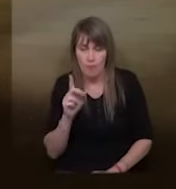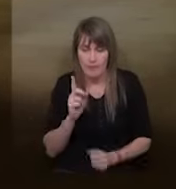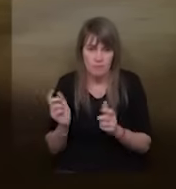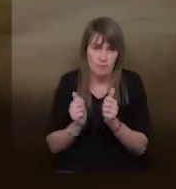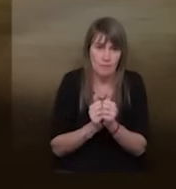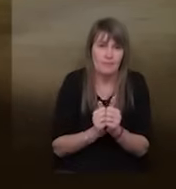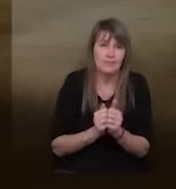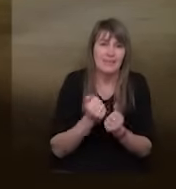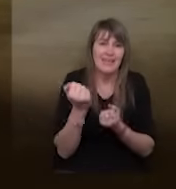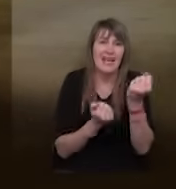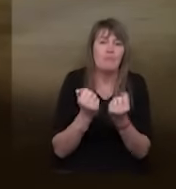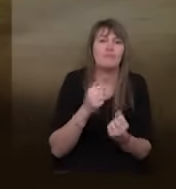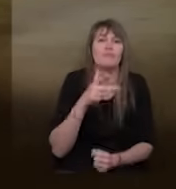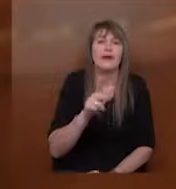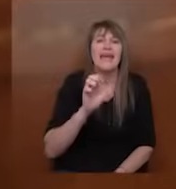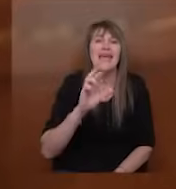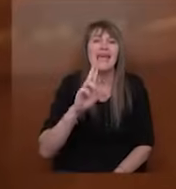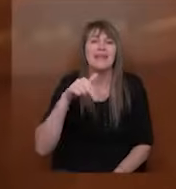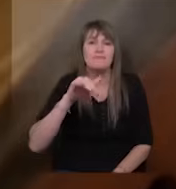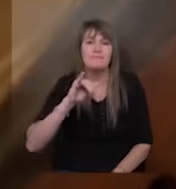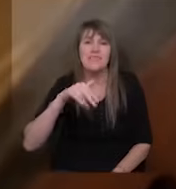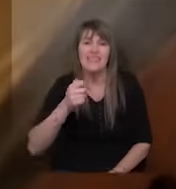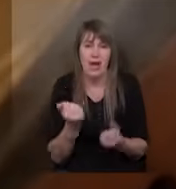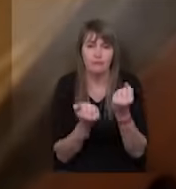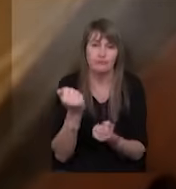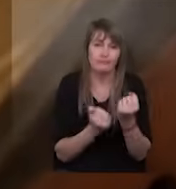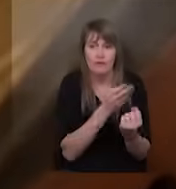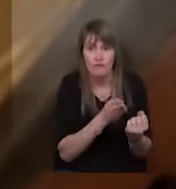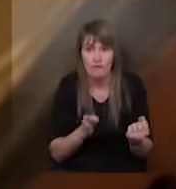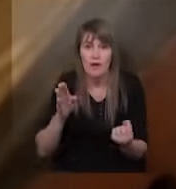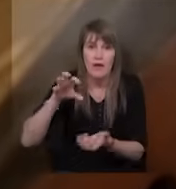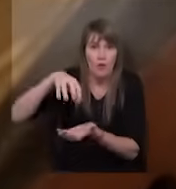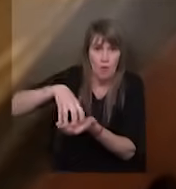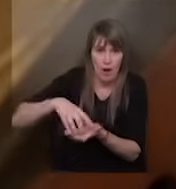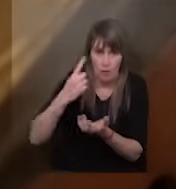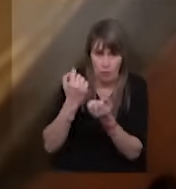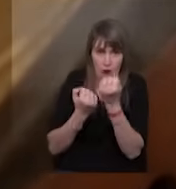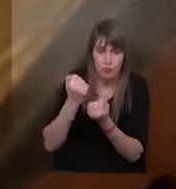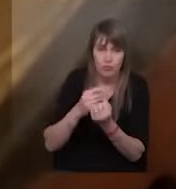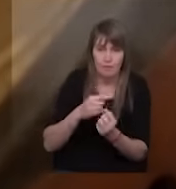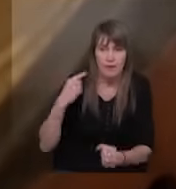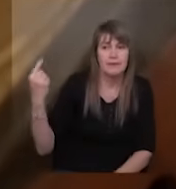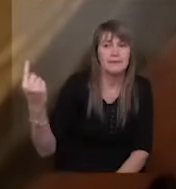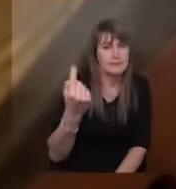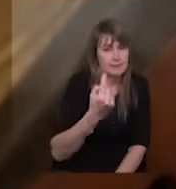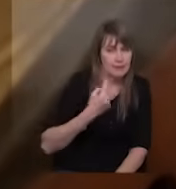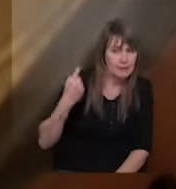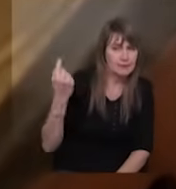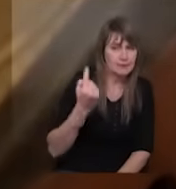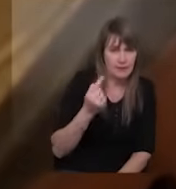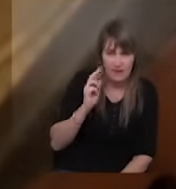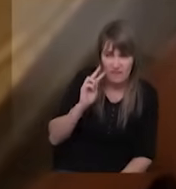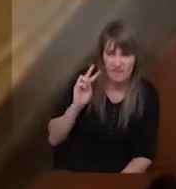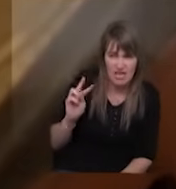conducido ahora por Campos Hermida, nos dirigimos hacia la zona donde dimos varias vueltas hasta estar seguro de que no